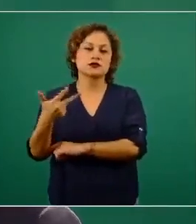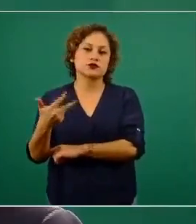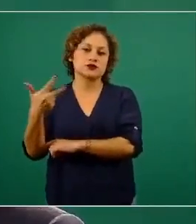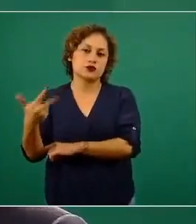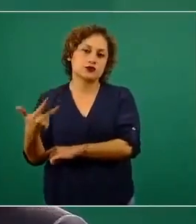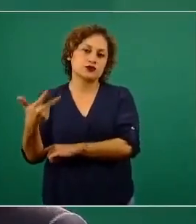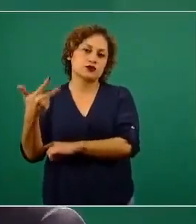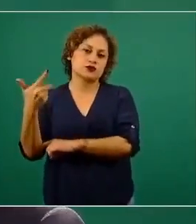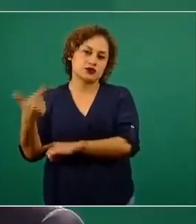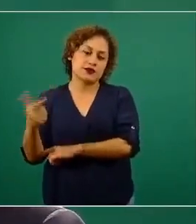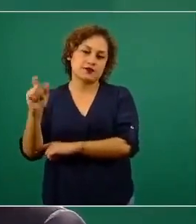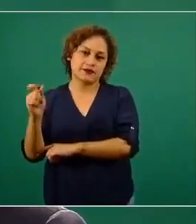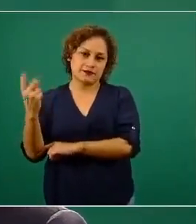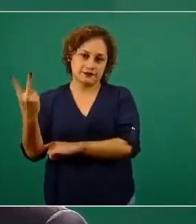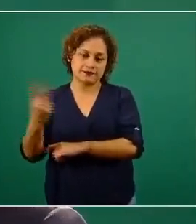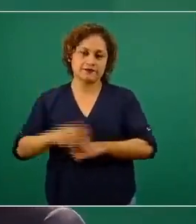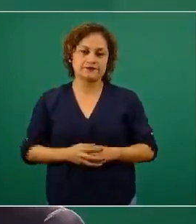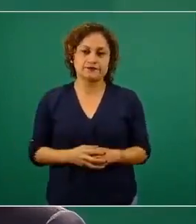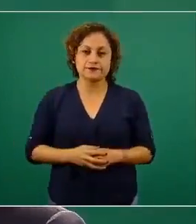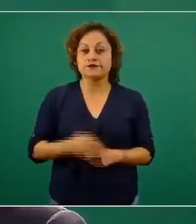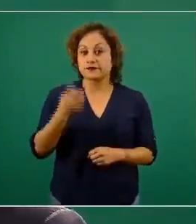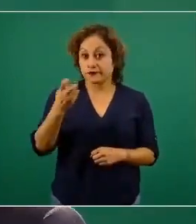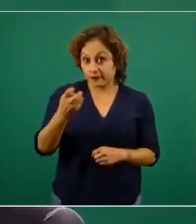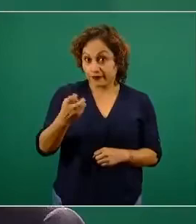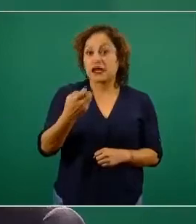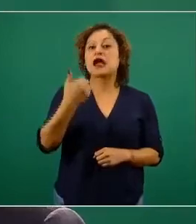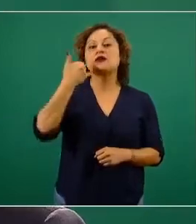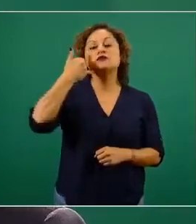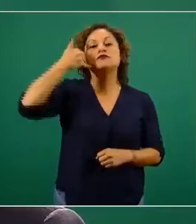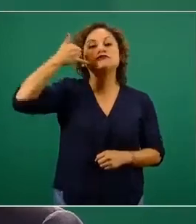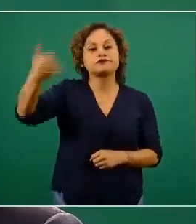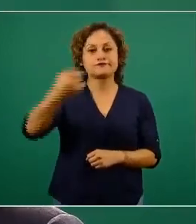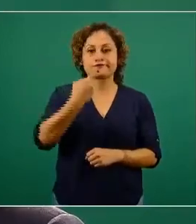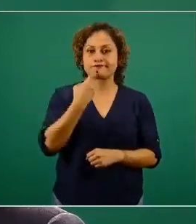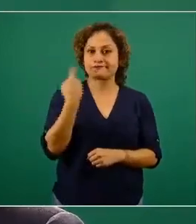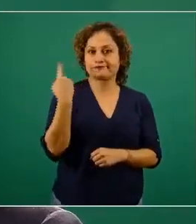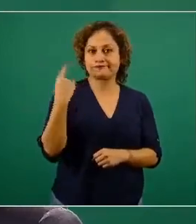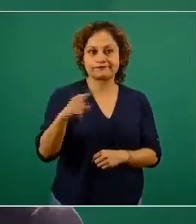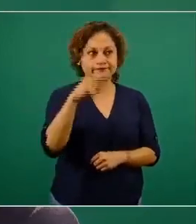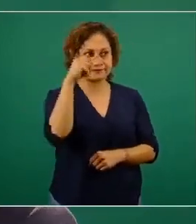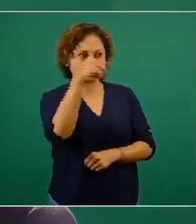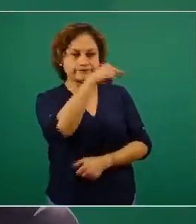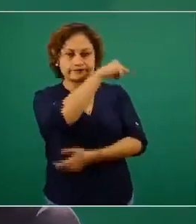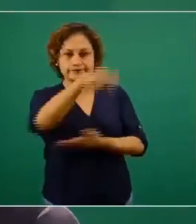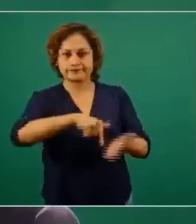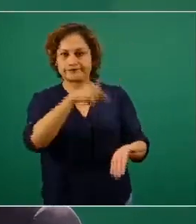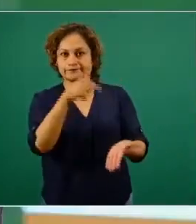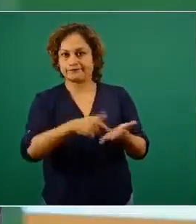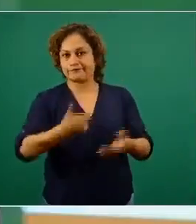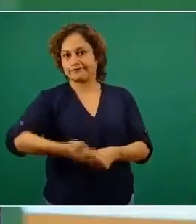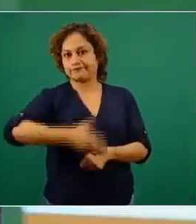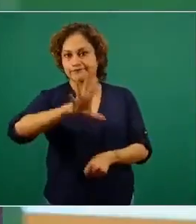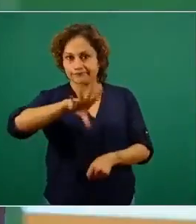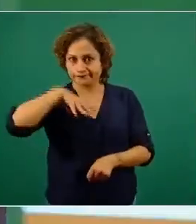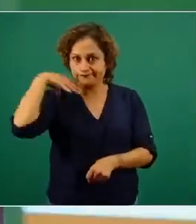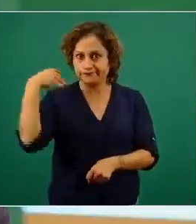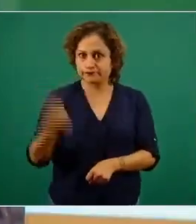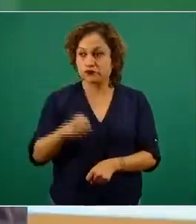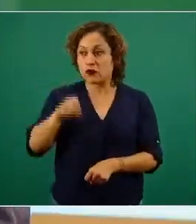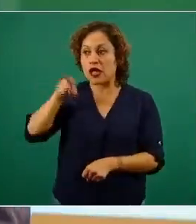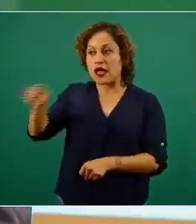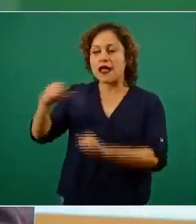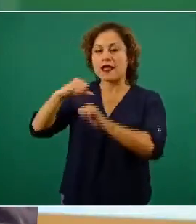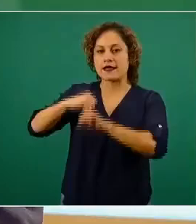88722. Denunciar es útil, permite a la Procuraduría Federal del Consumidor actuar, investigar y en su